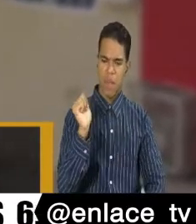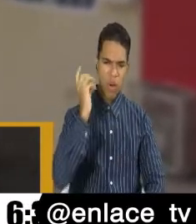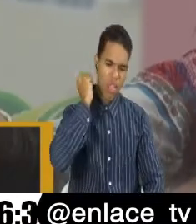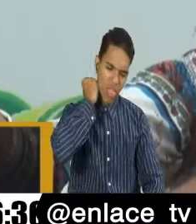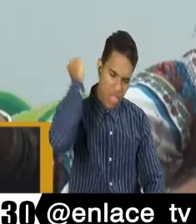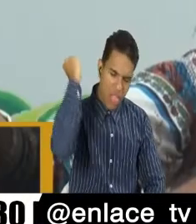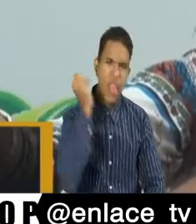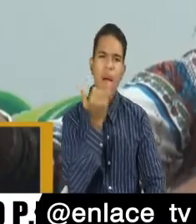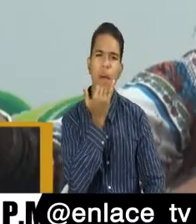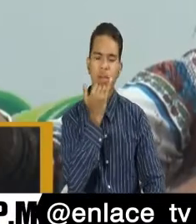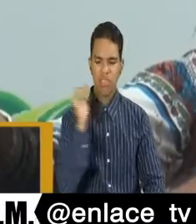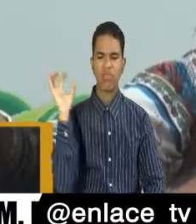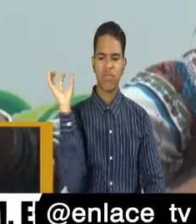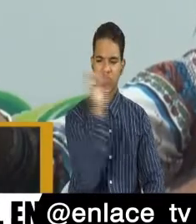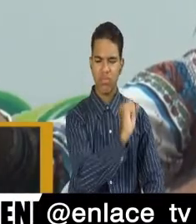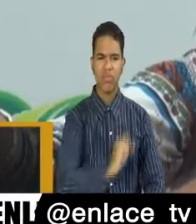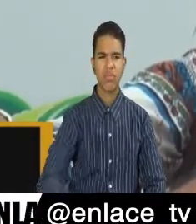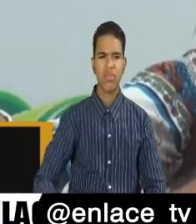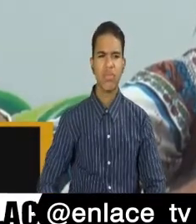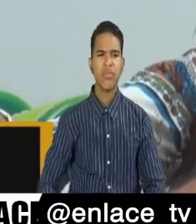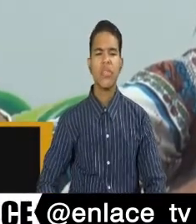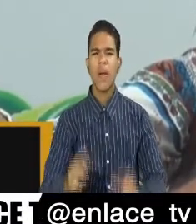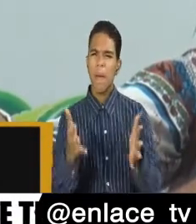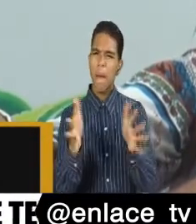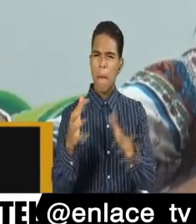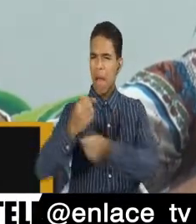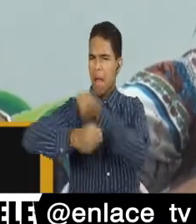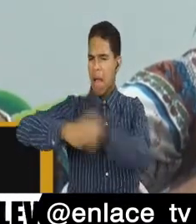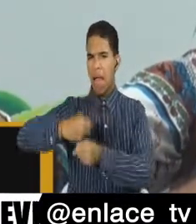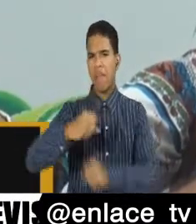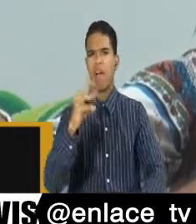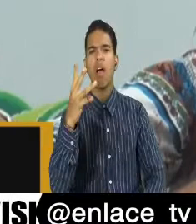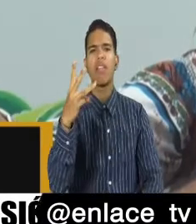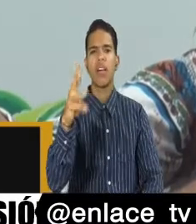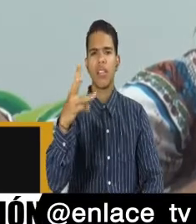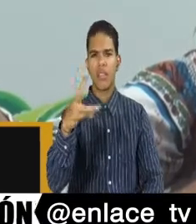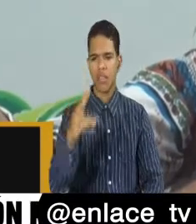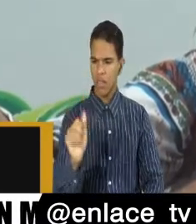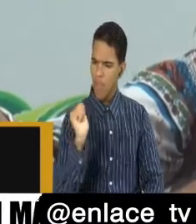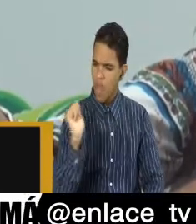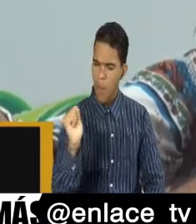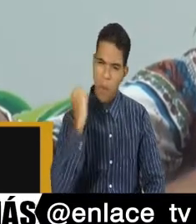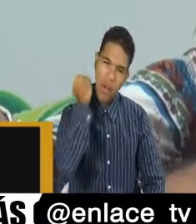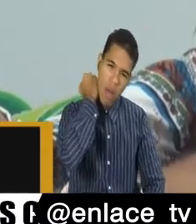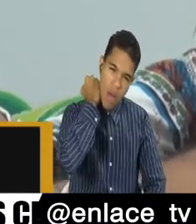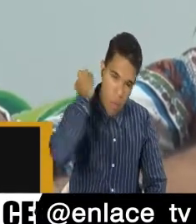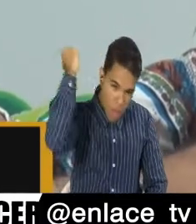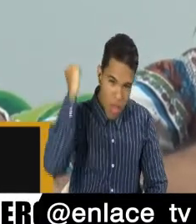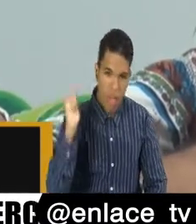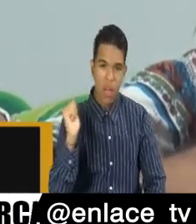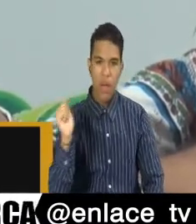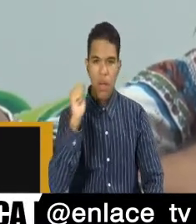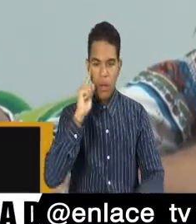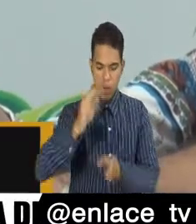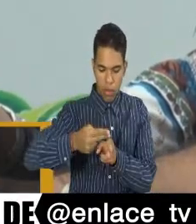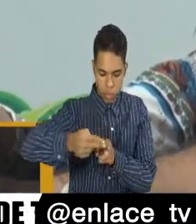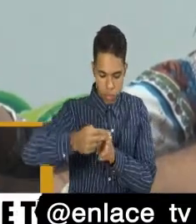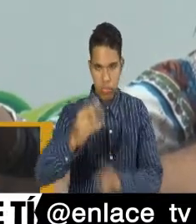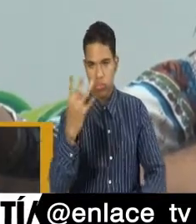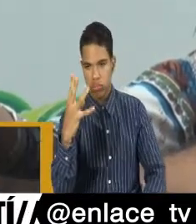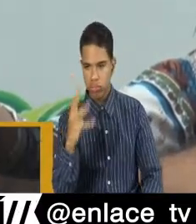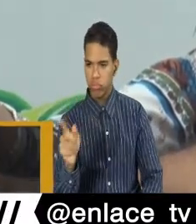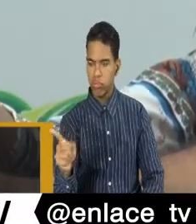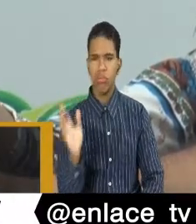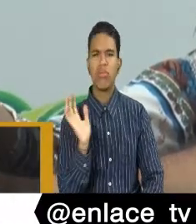vida. Adolescente aproximadamente de 13 años, recientemente pues que los había cumplido, al escuchar una situación